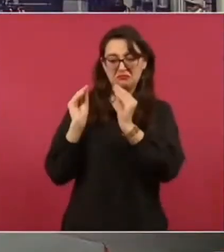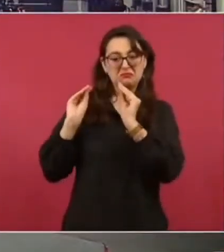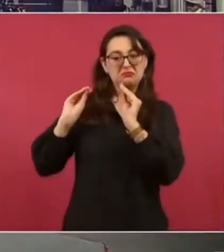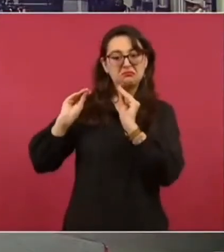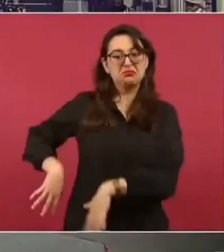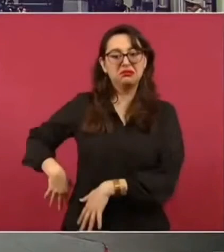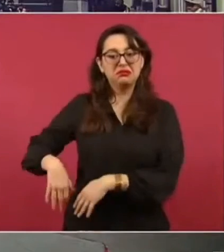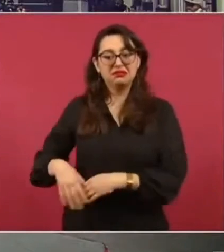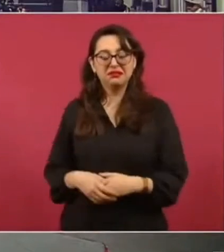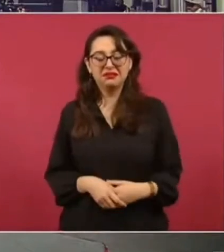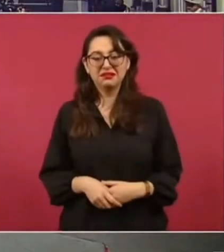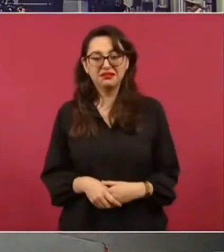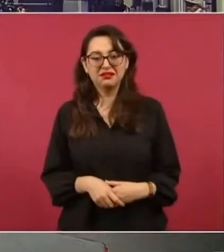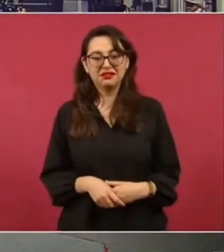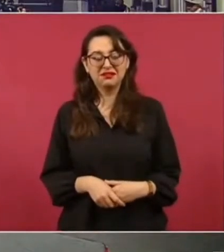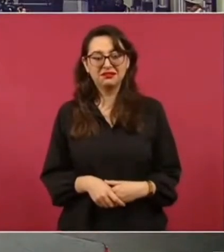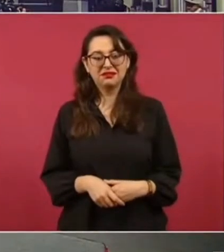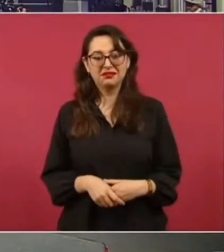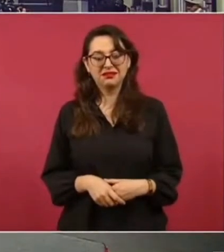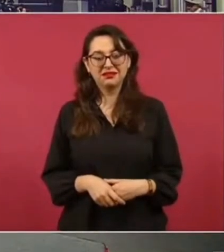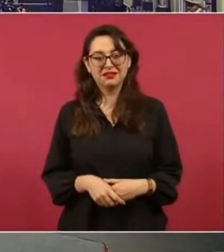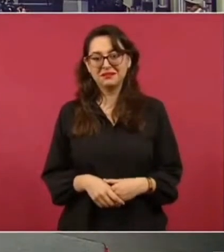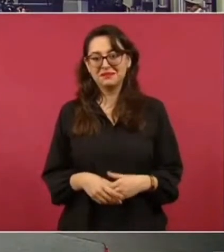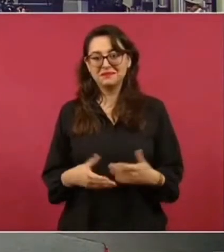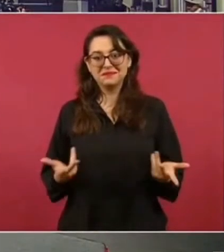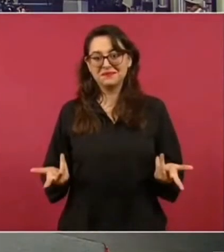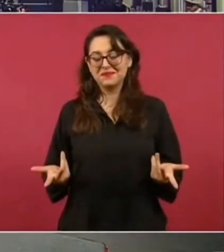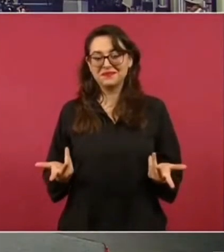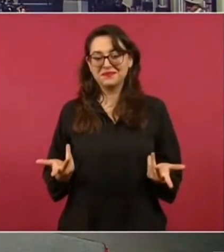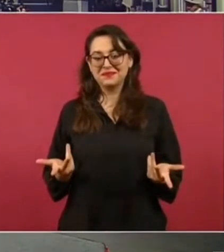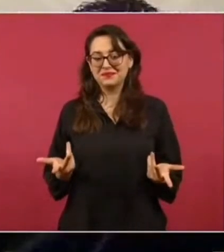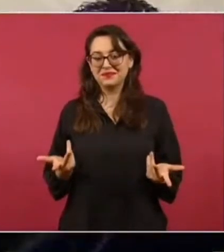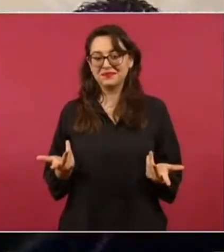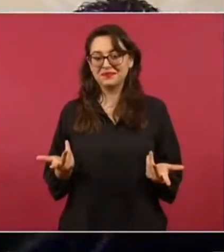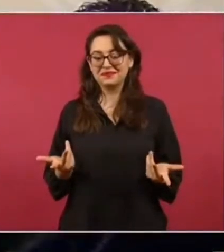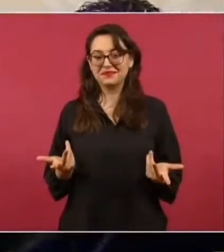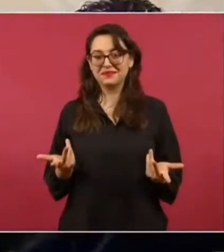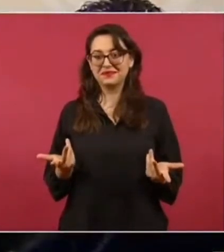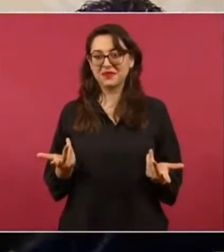les quita el programa